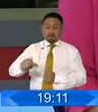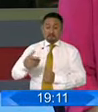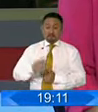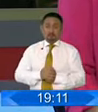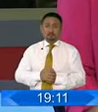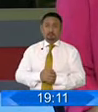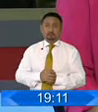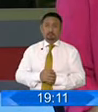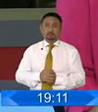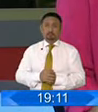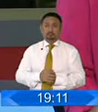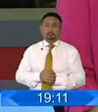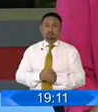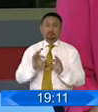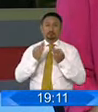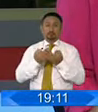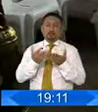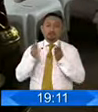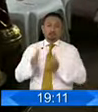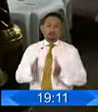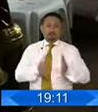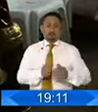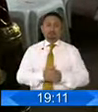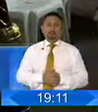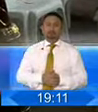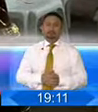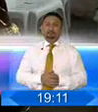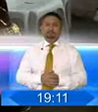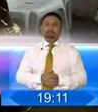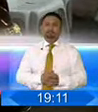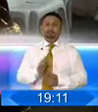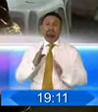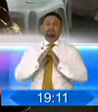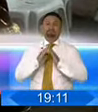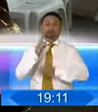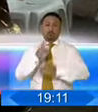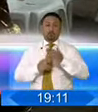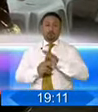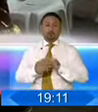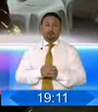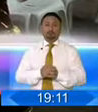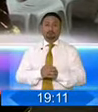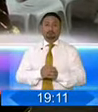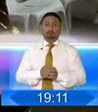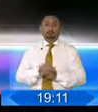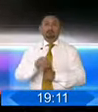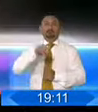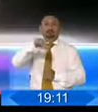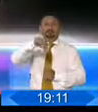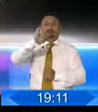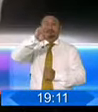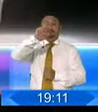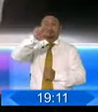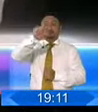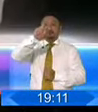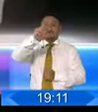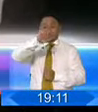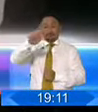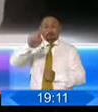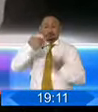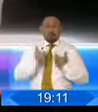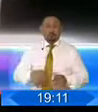despedidas por sus allegados. En la humilde casa ubicada en el barrio San Francisco de Miravalle, los cuerpos de madre e hija